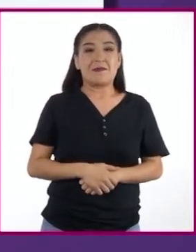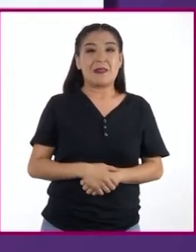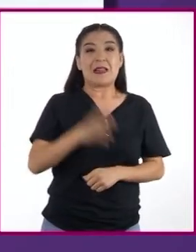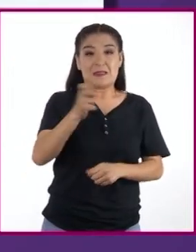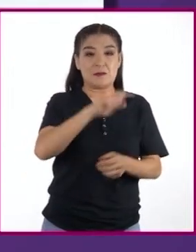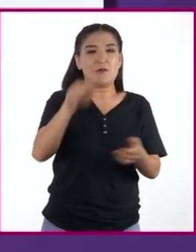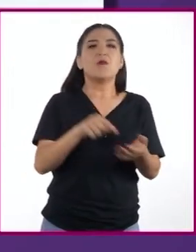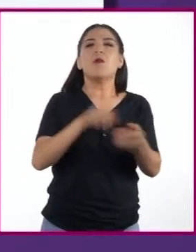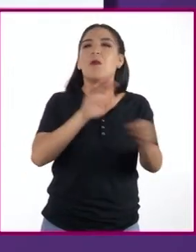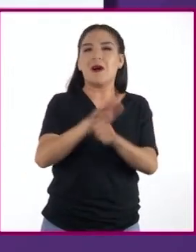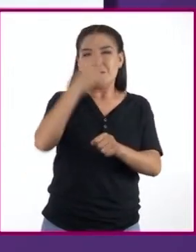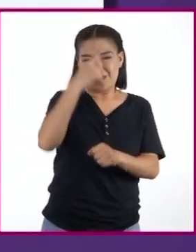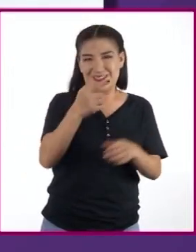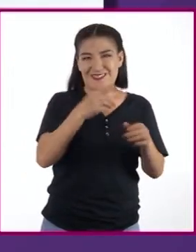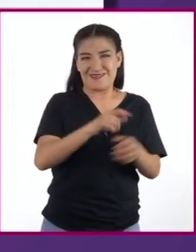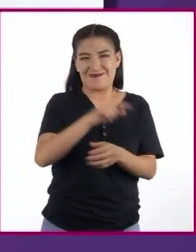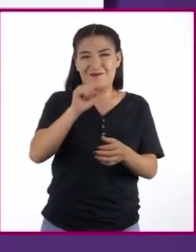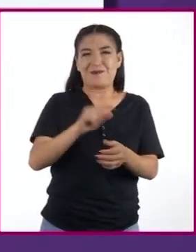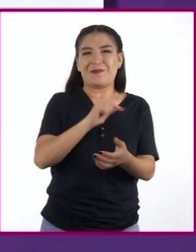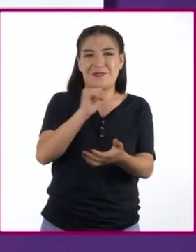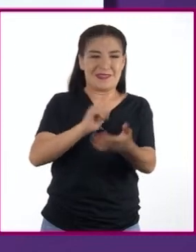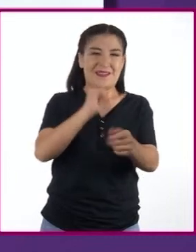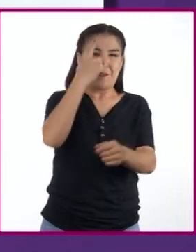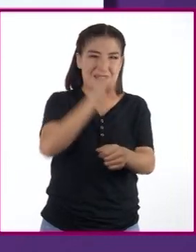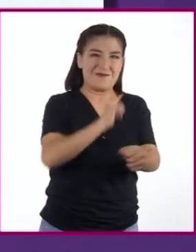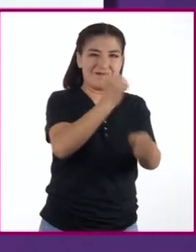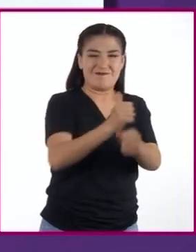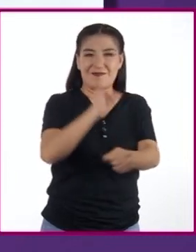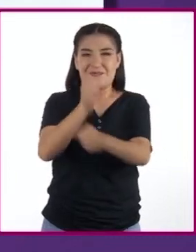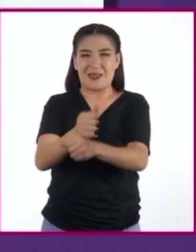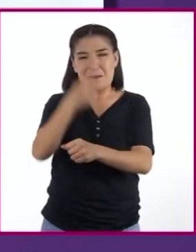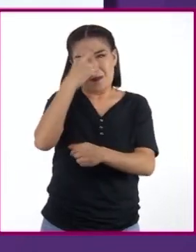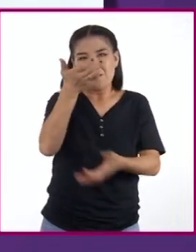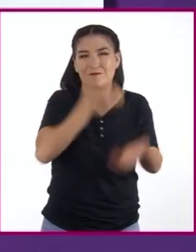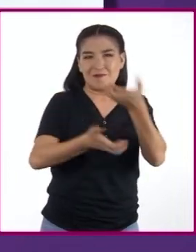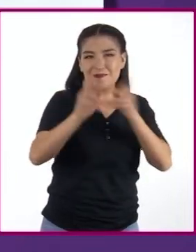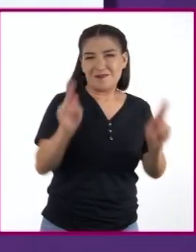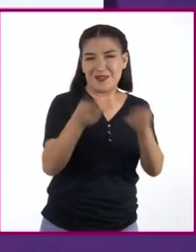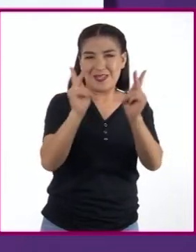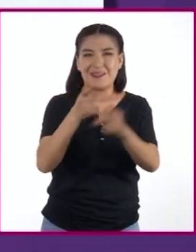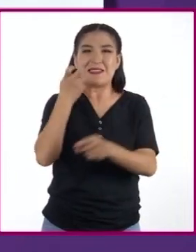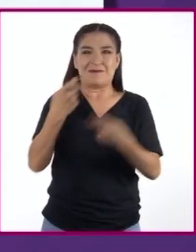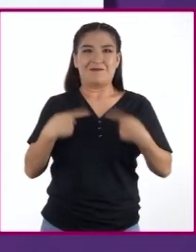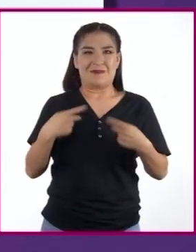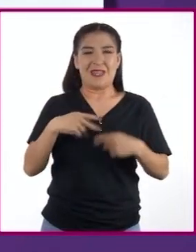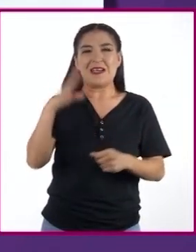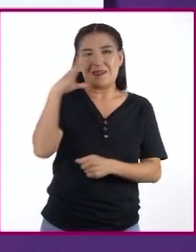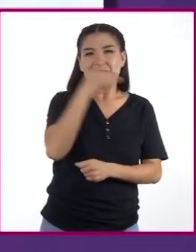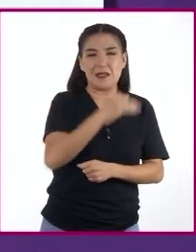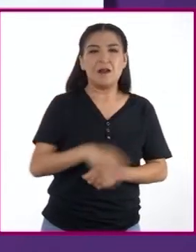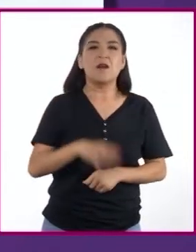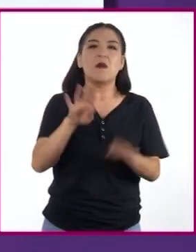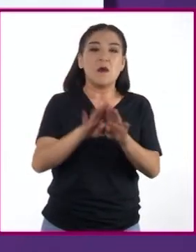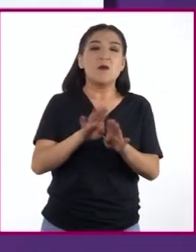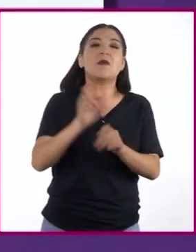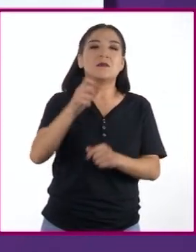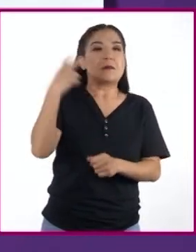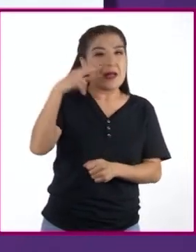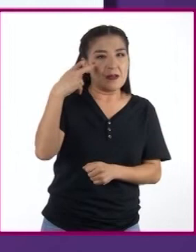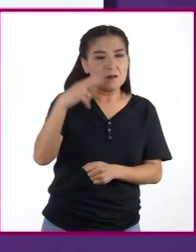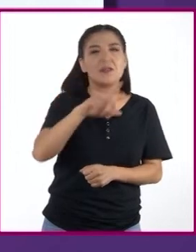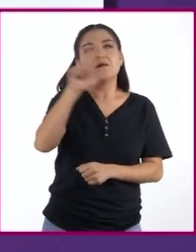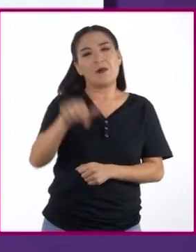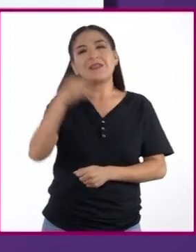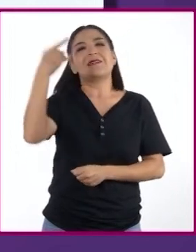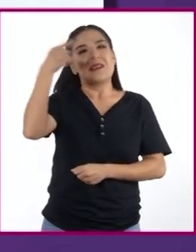autorizados para la comercialización de esclavos fueron Veracruz y más tarde Campeche. Por